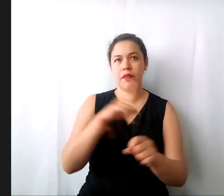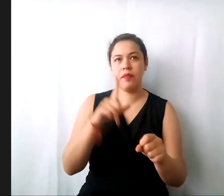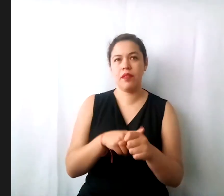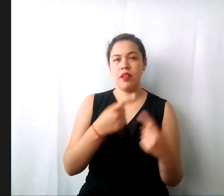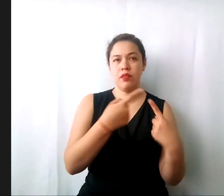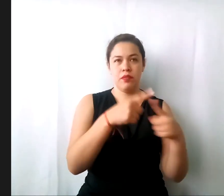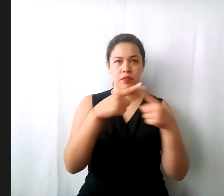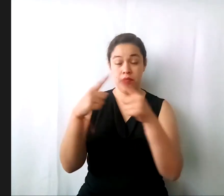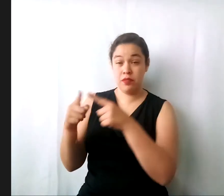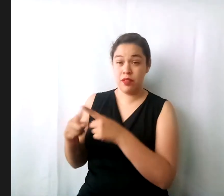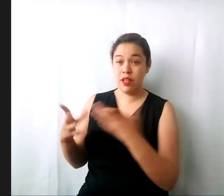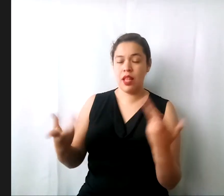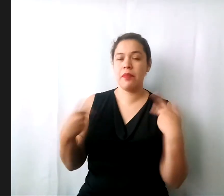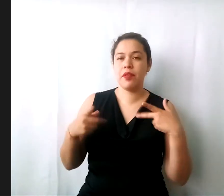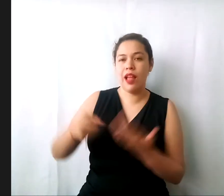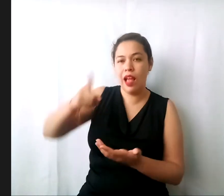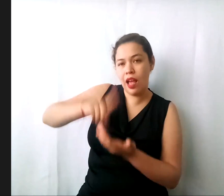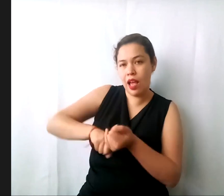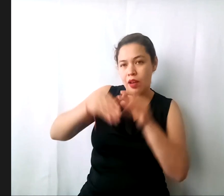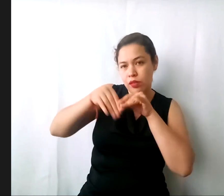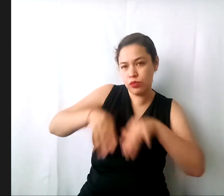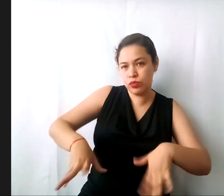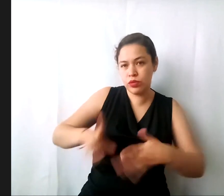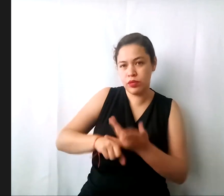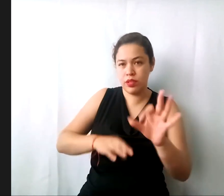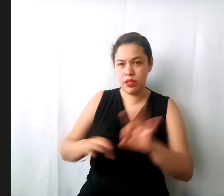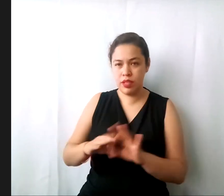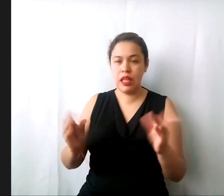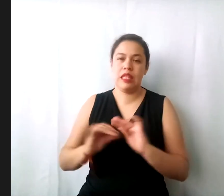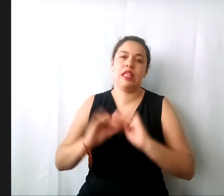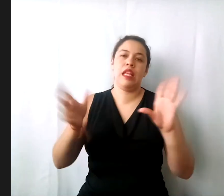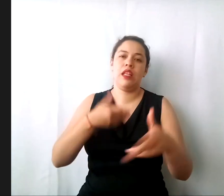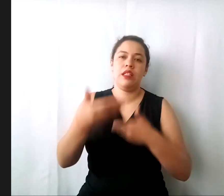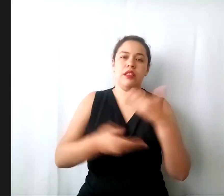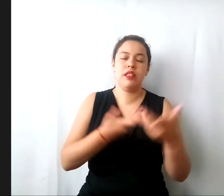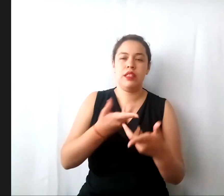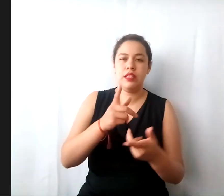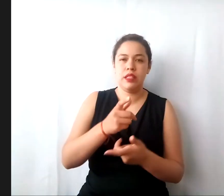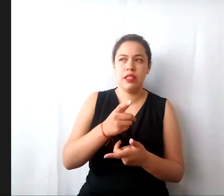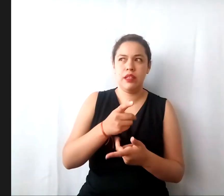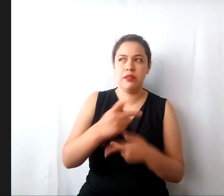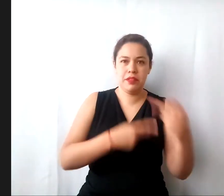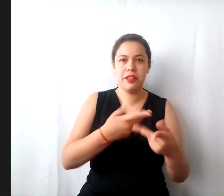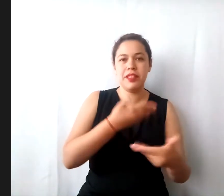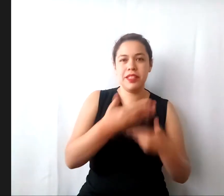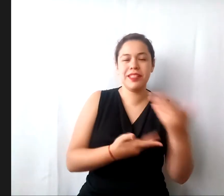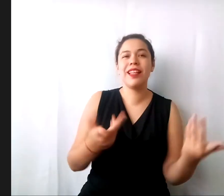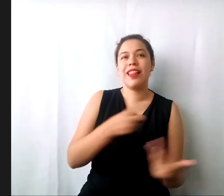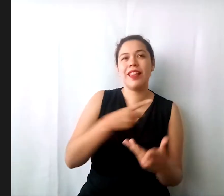demás, los que tengan trabajadores, pues obviamente que sea prestación de servicios, habrá que